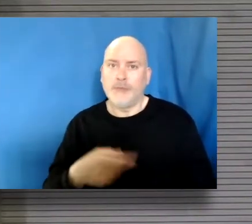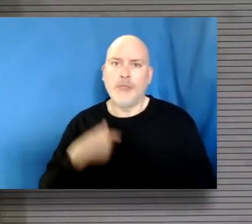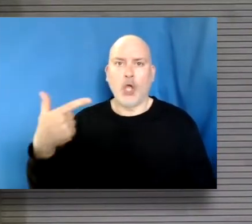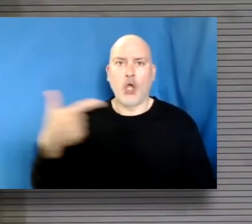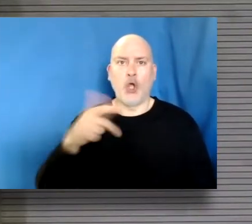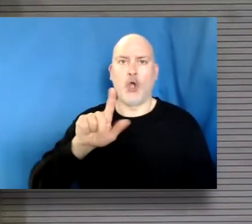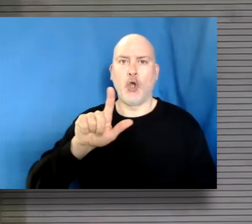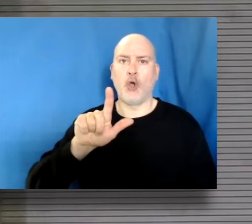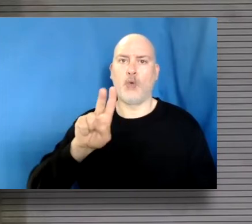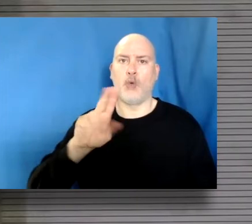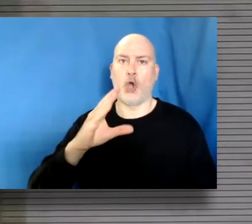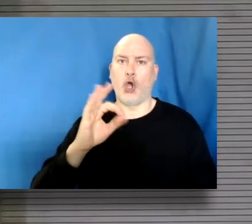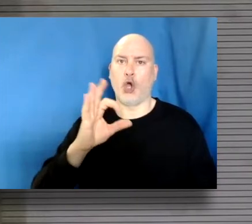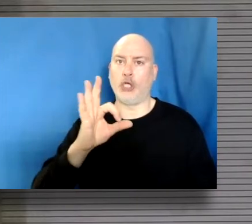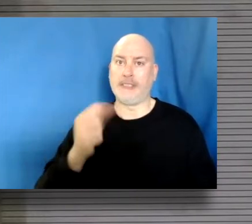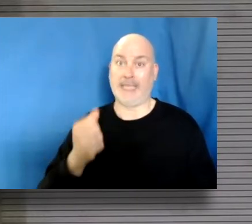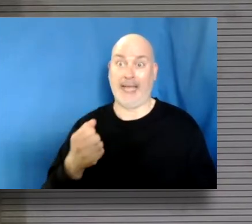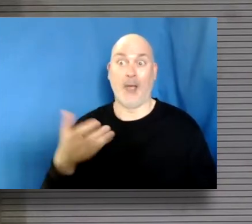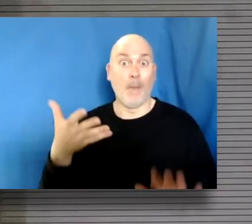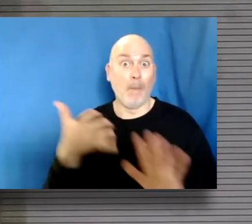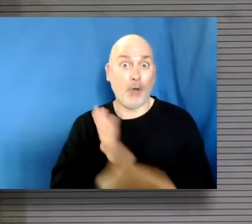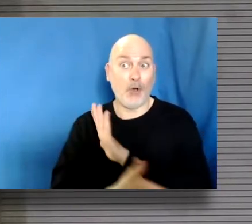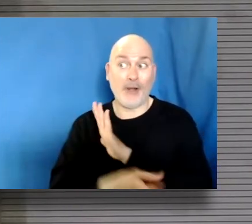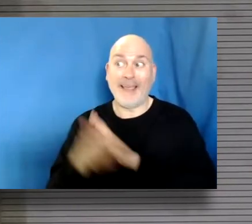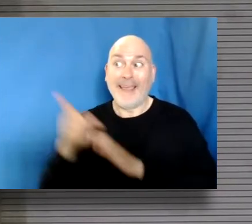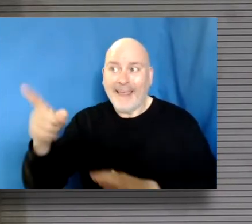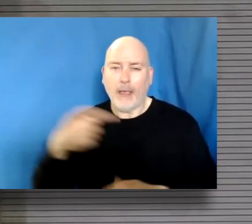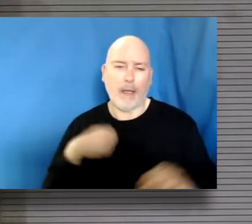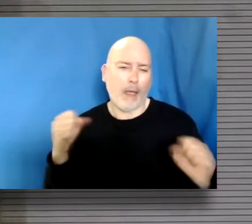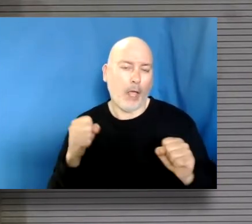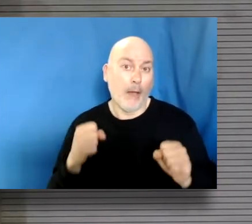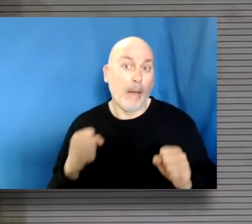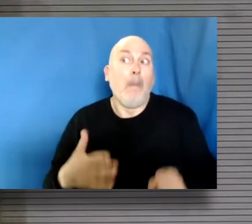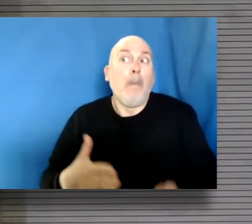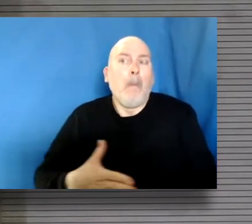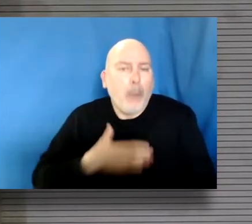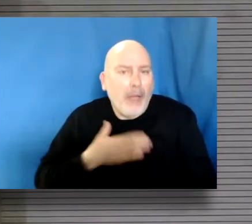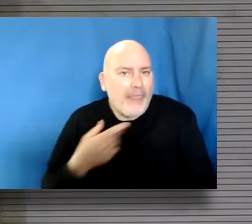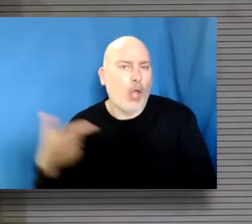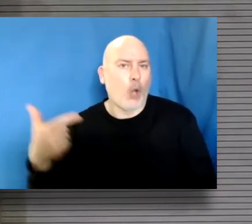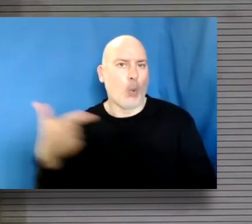niño porque existe la teoría de que la convulsión se puede producir por falta de glucosa en el cerebro.